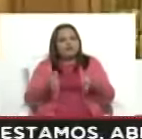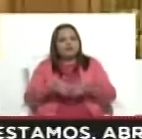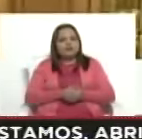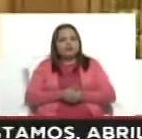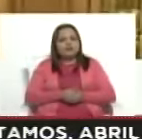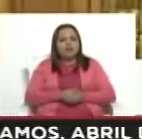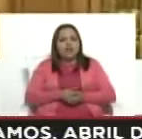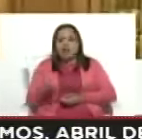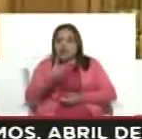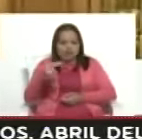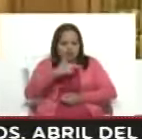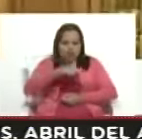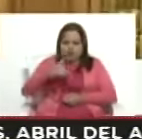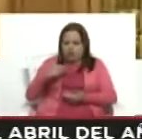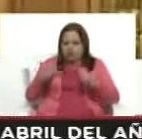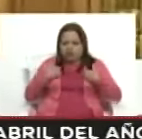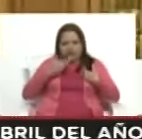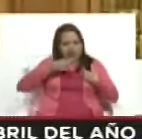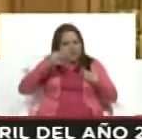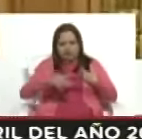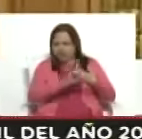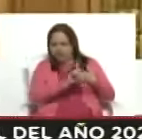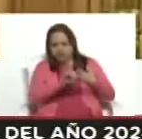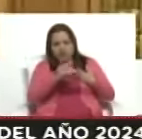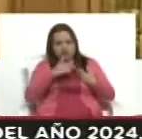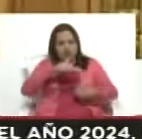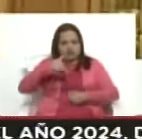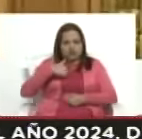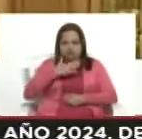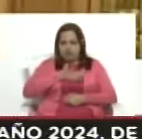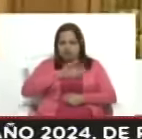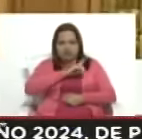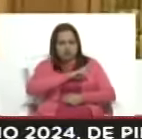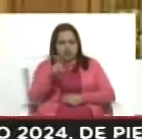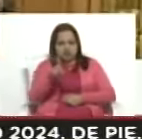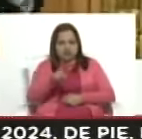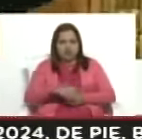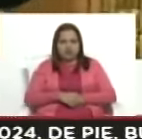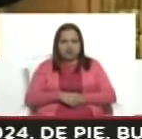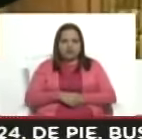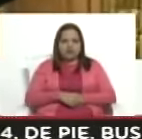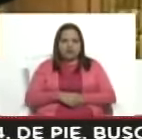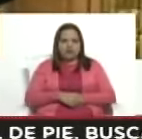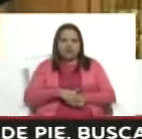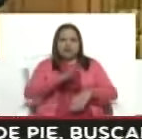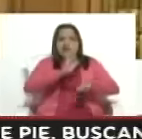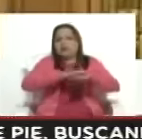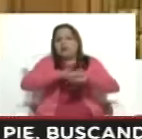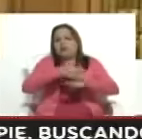No por nosotros, en verdad. No por nosotros. Porque